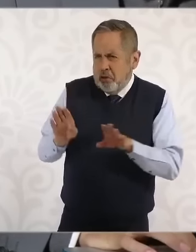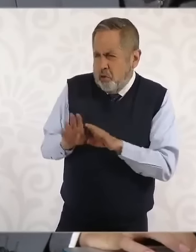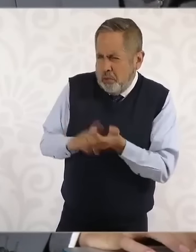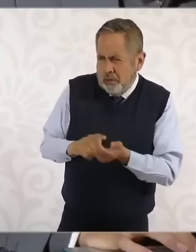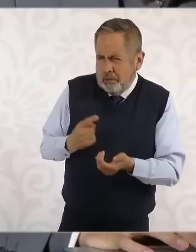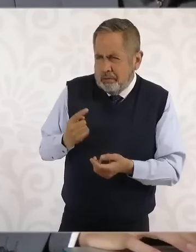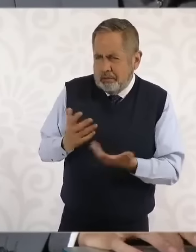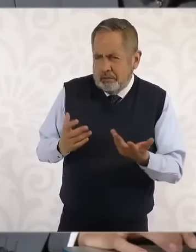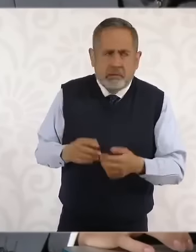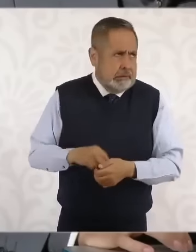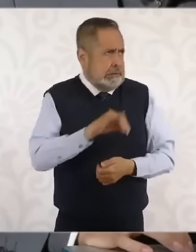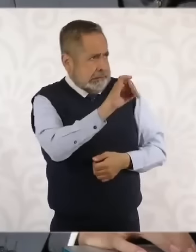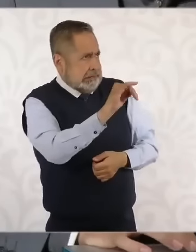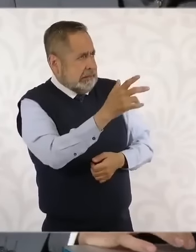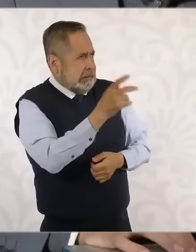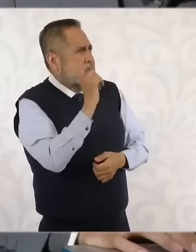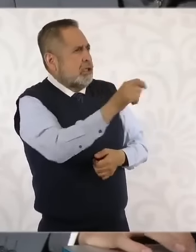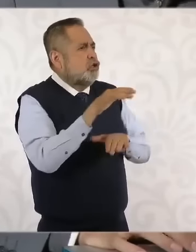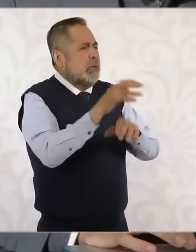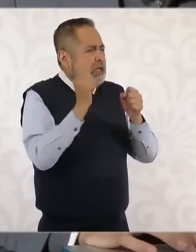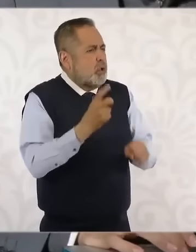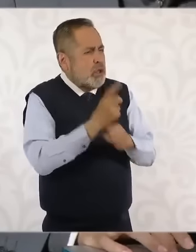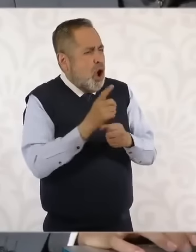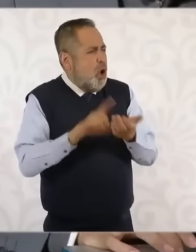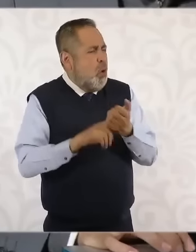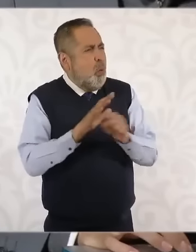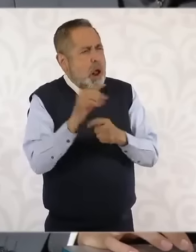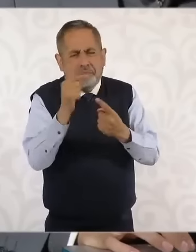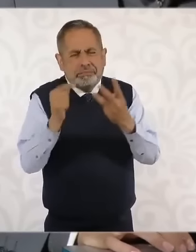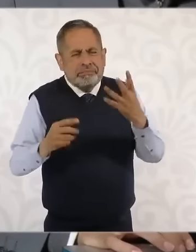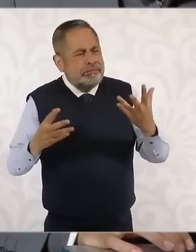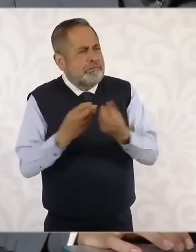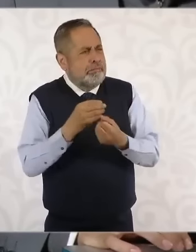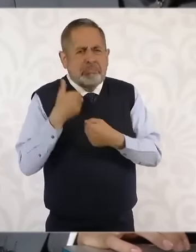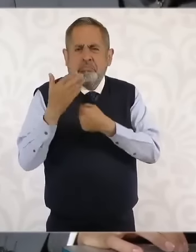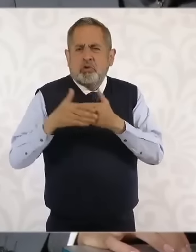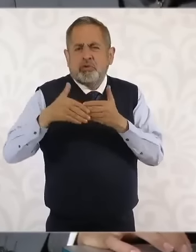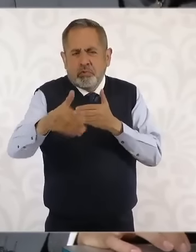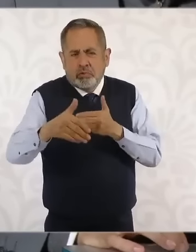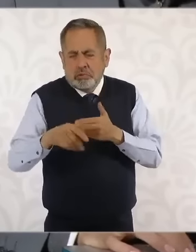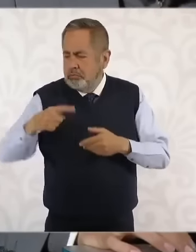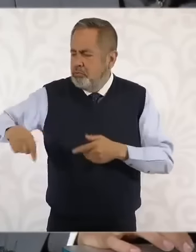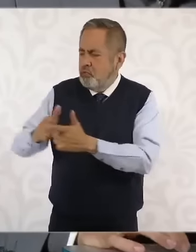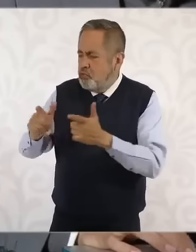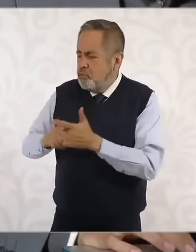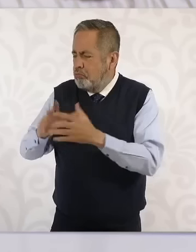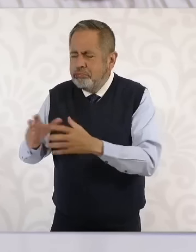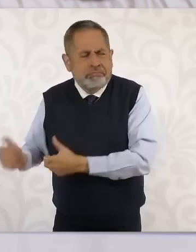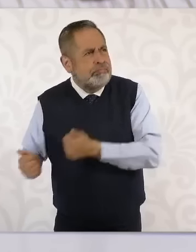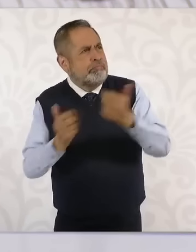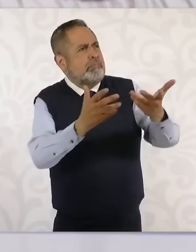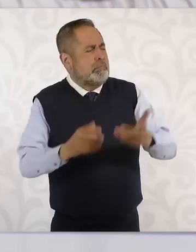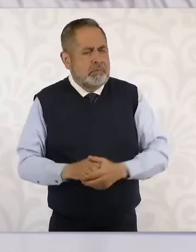cooperación binacional en cuanto a seguridad. ¿Qué implicaciones tendría o tendrá este envío? No es que